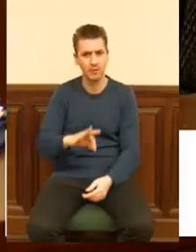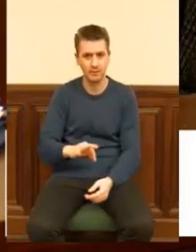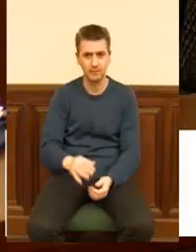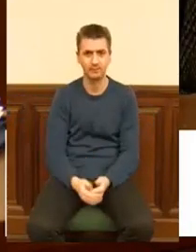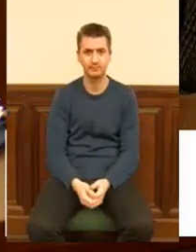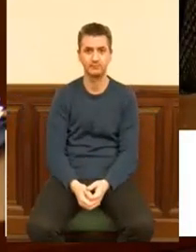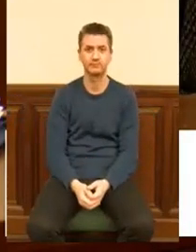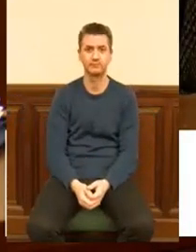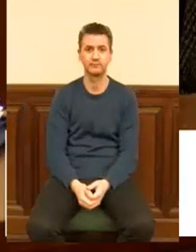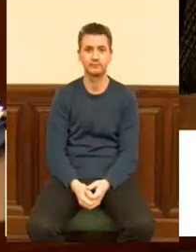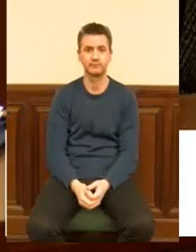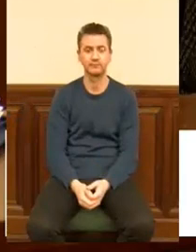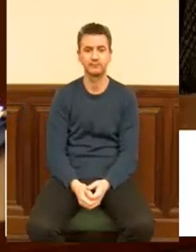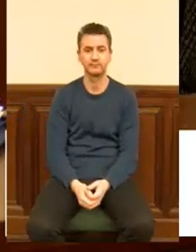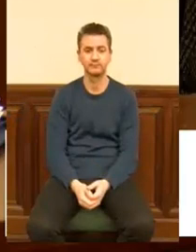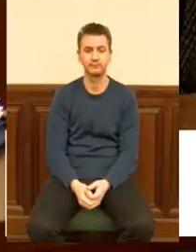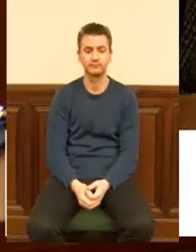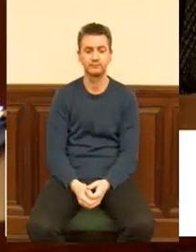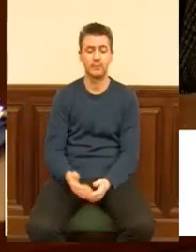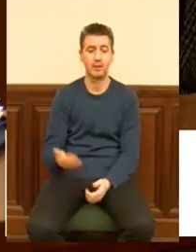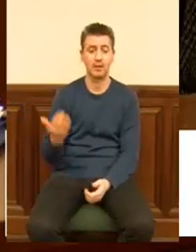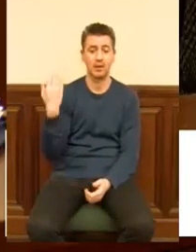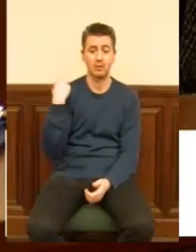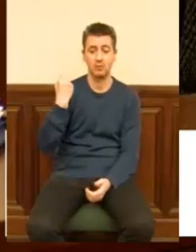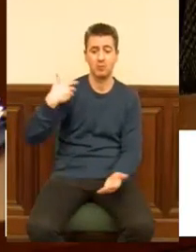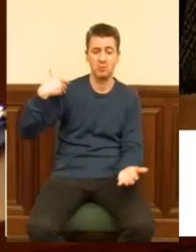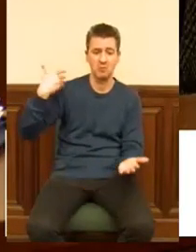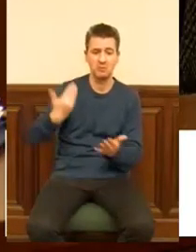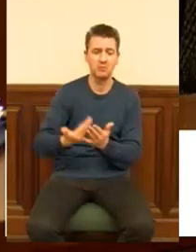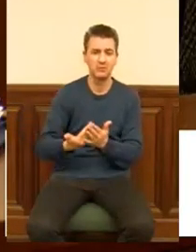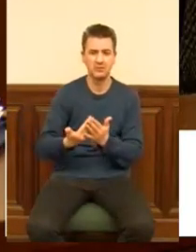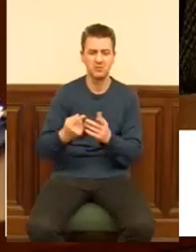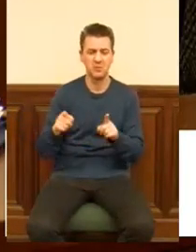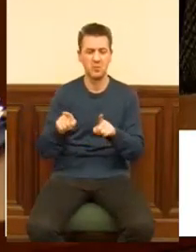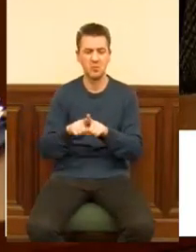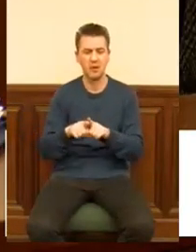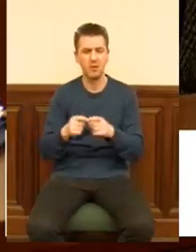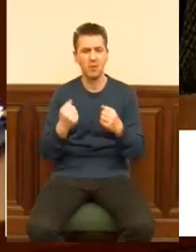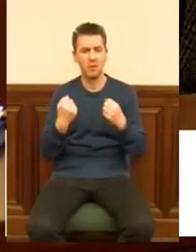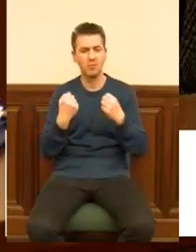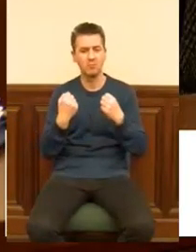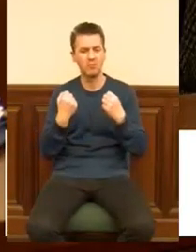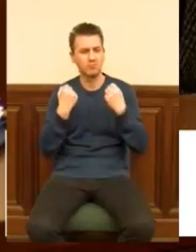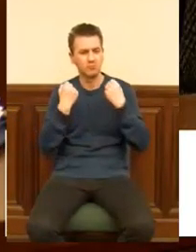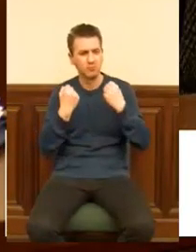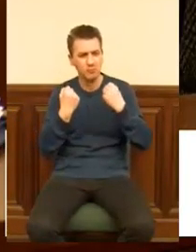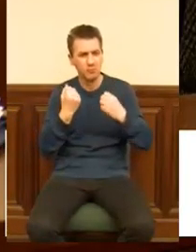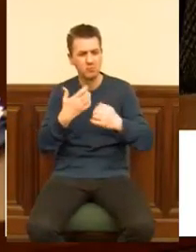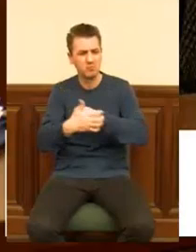por completo la necesidad de lucha contra la pobreza energética. Y esto